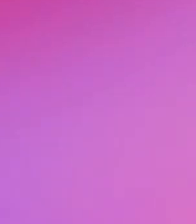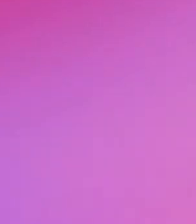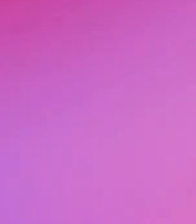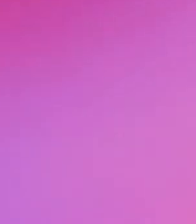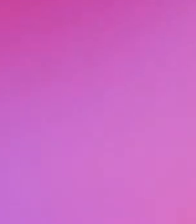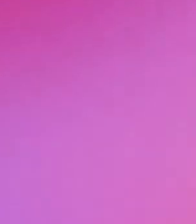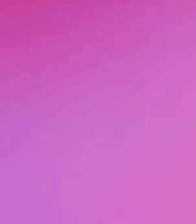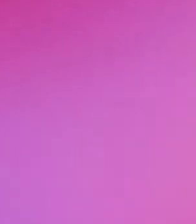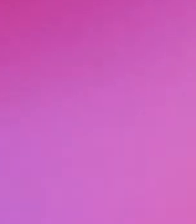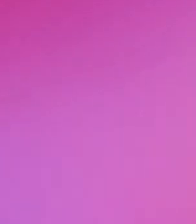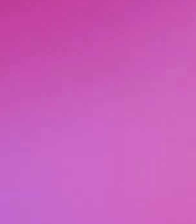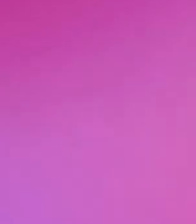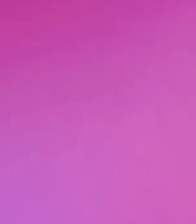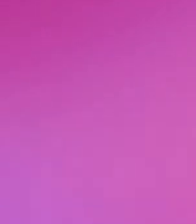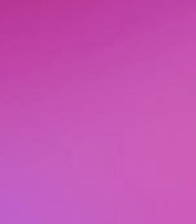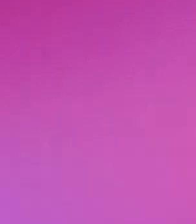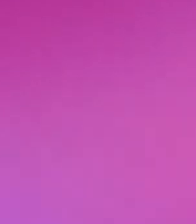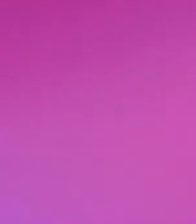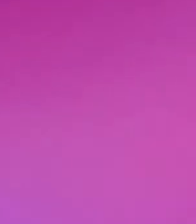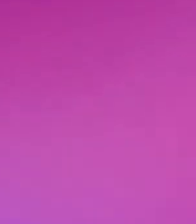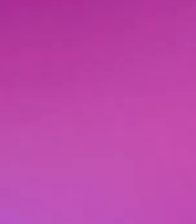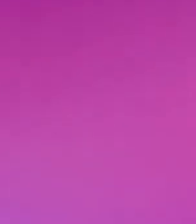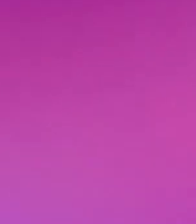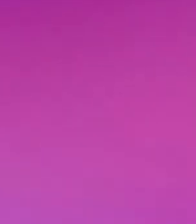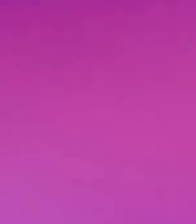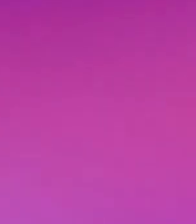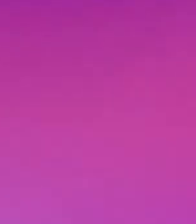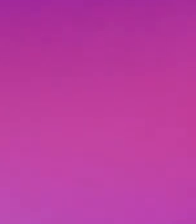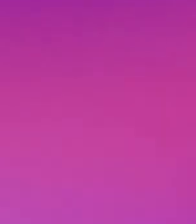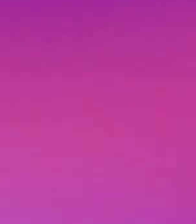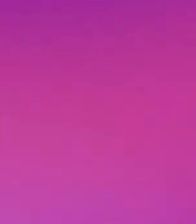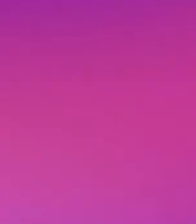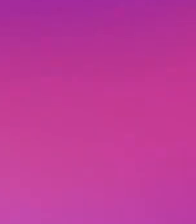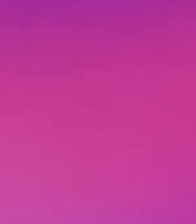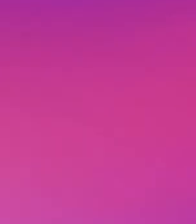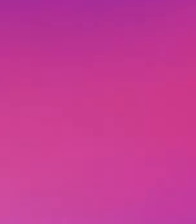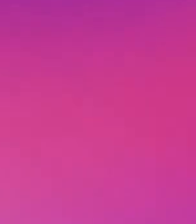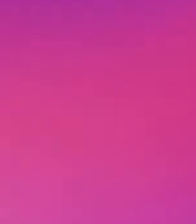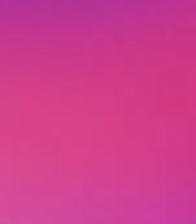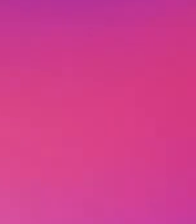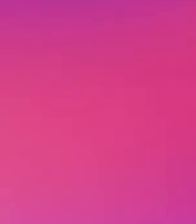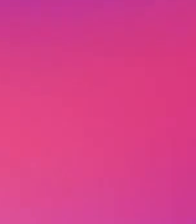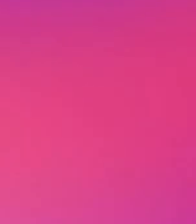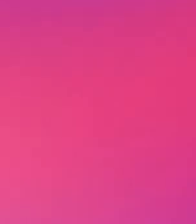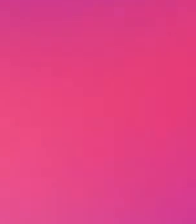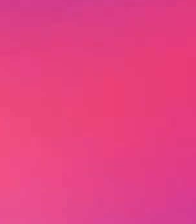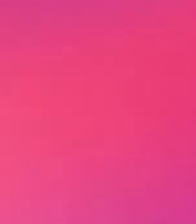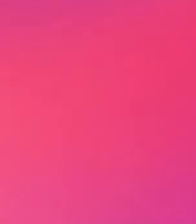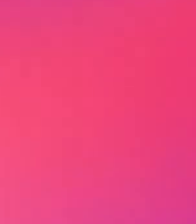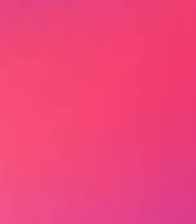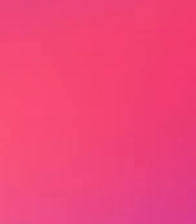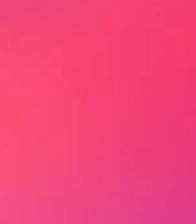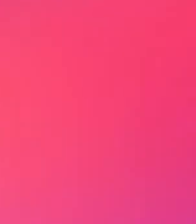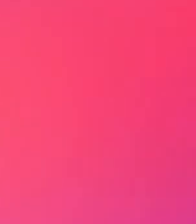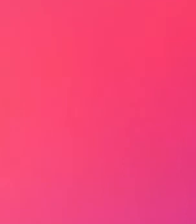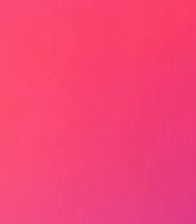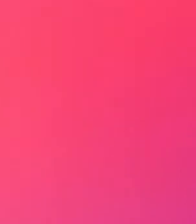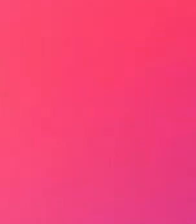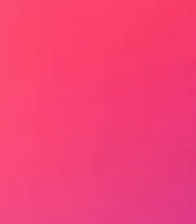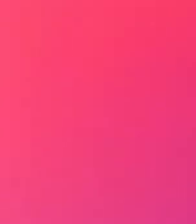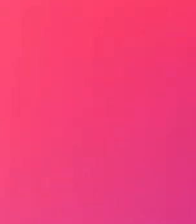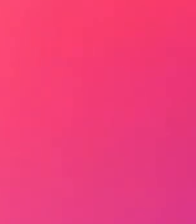al Centro de Apoyo Pedagógico a Distancia. El número de teléfono para secundaria es el 55